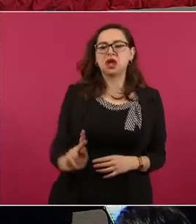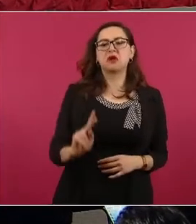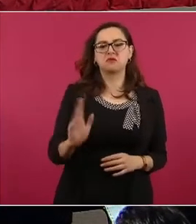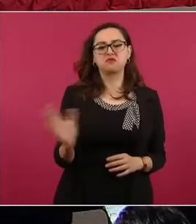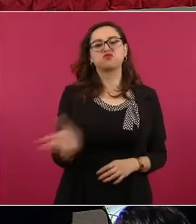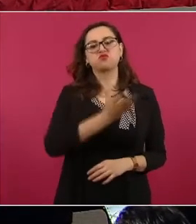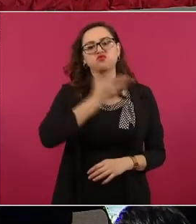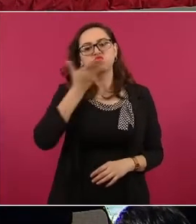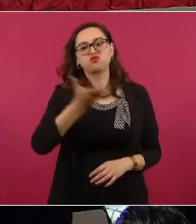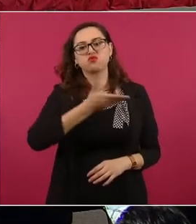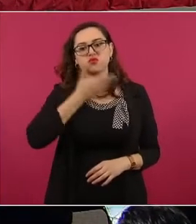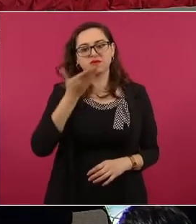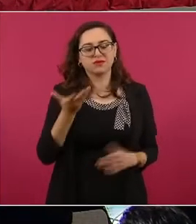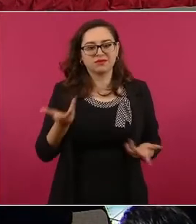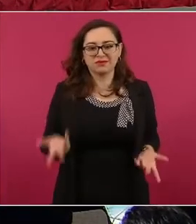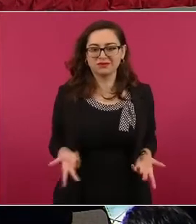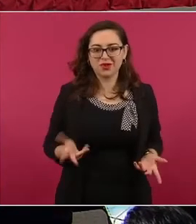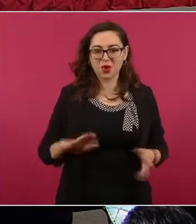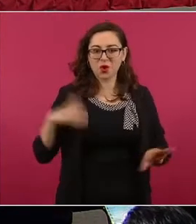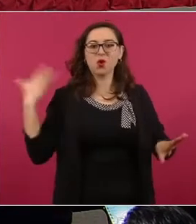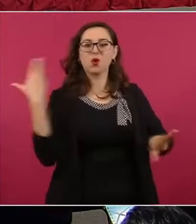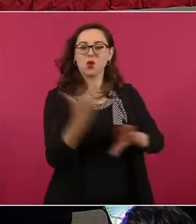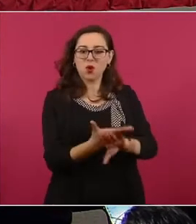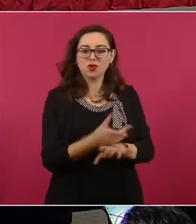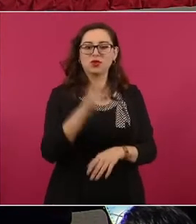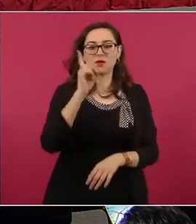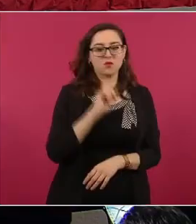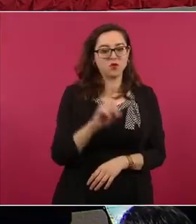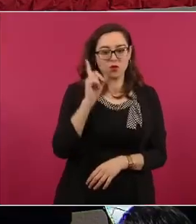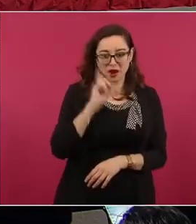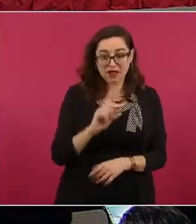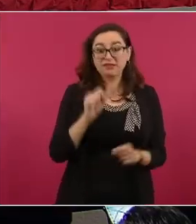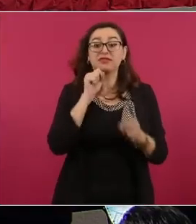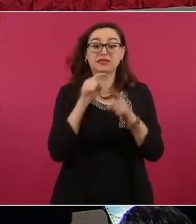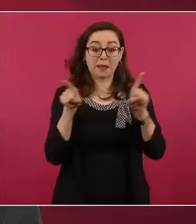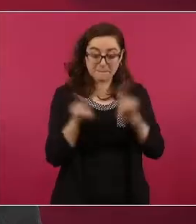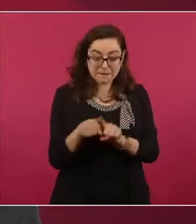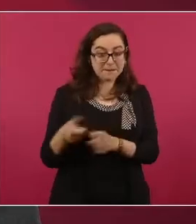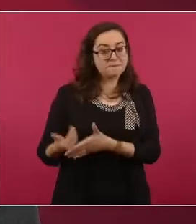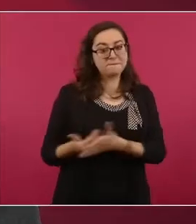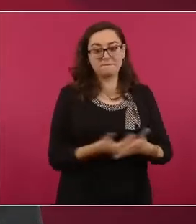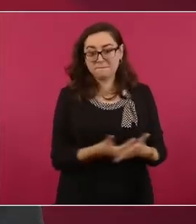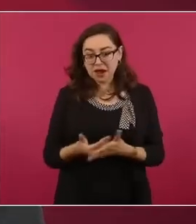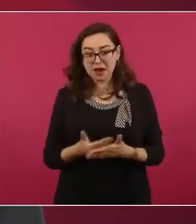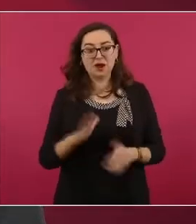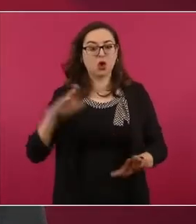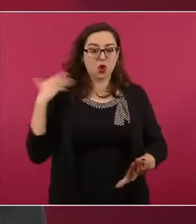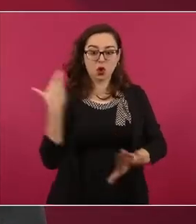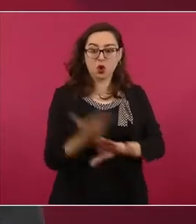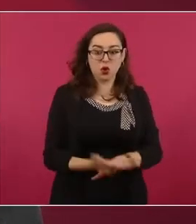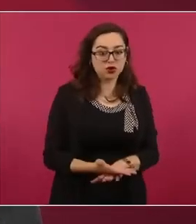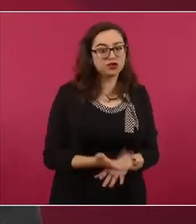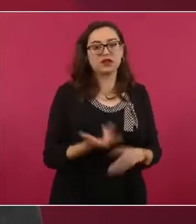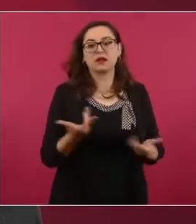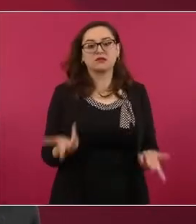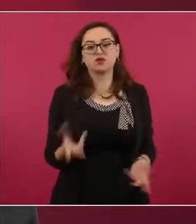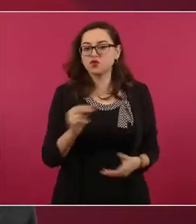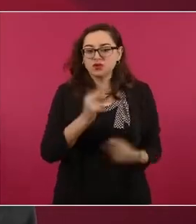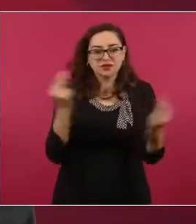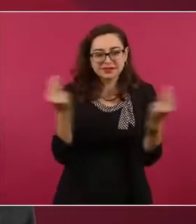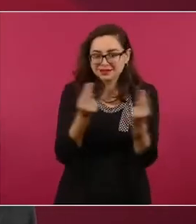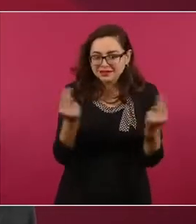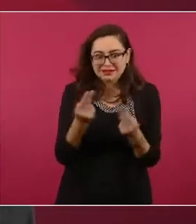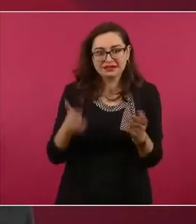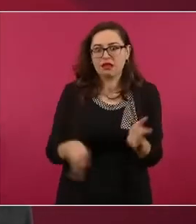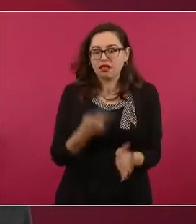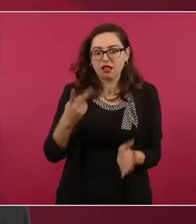general son desfavorables para la salud de la madre y no en pocas ocasiones también de las personas recién nacidas.